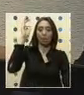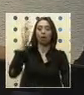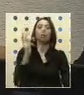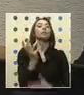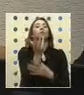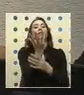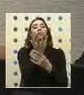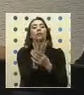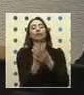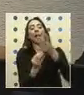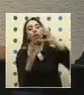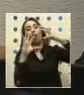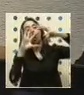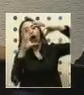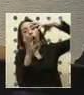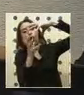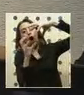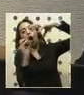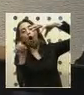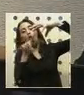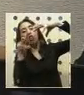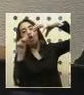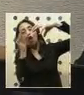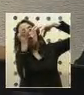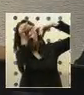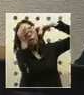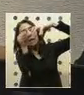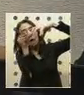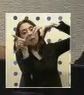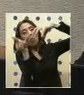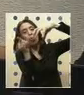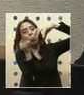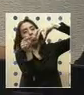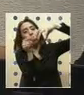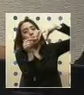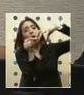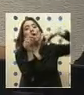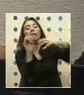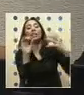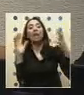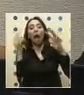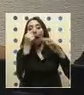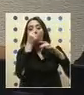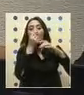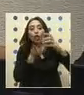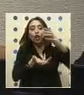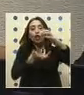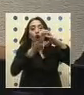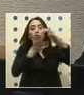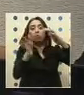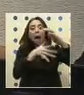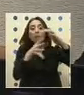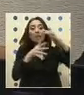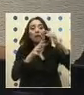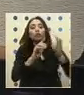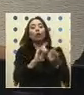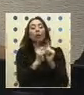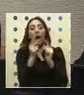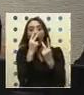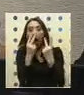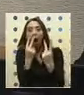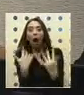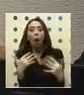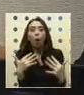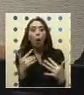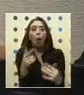agotamiento de la capa de ozono y la contaminación atmosférica, para que por fin tomásemos las cosas en serio. Aún